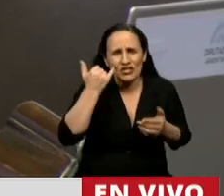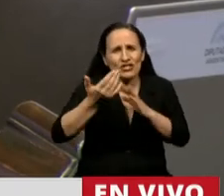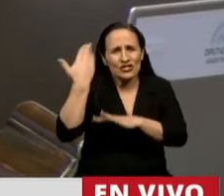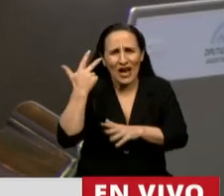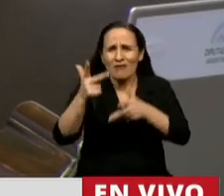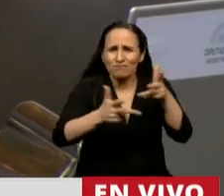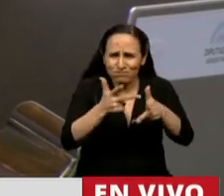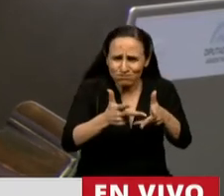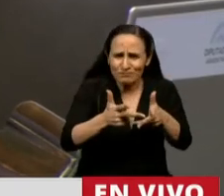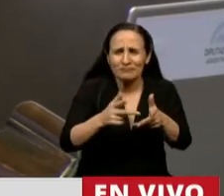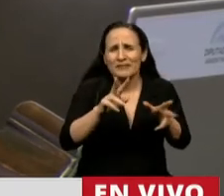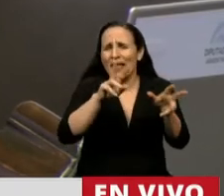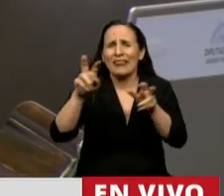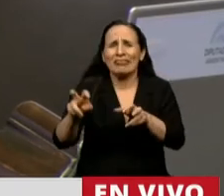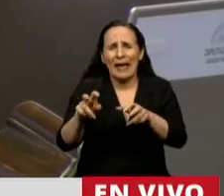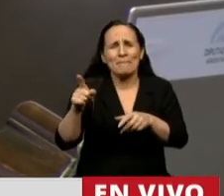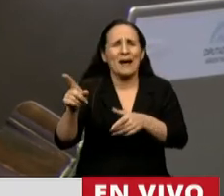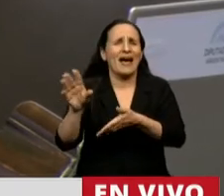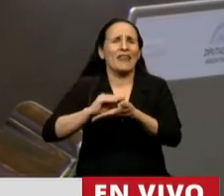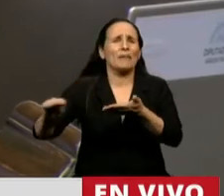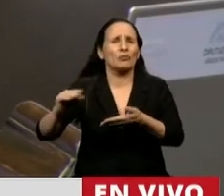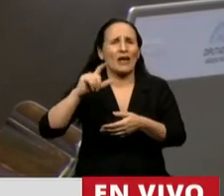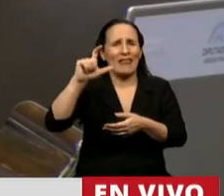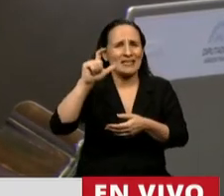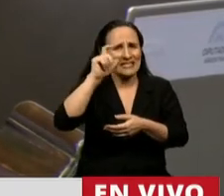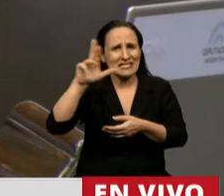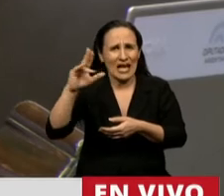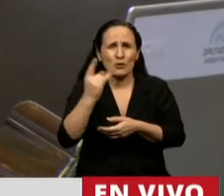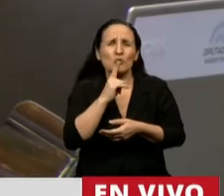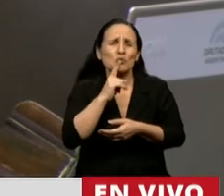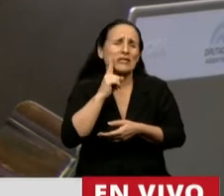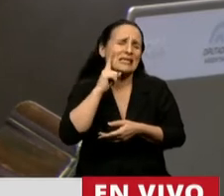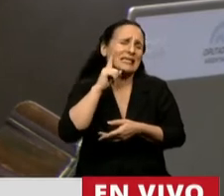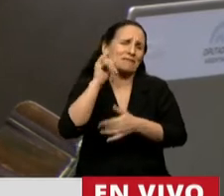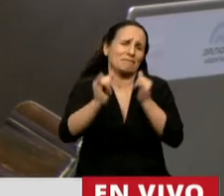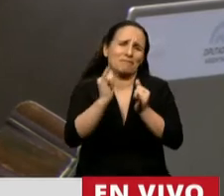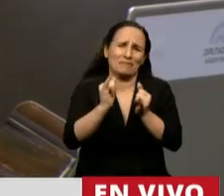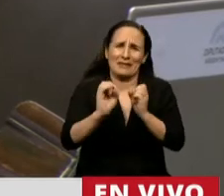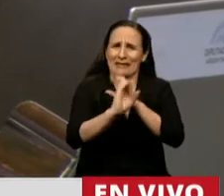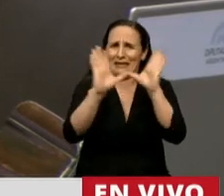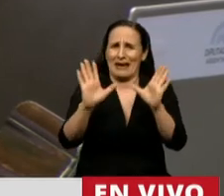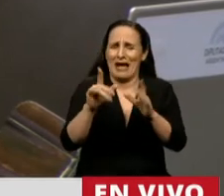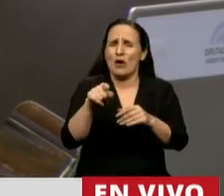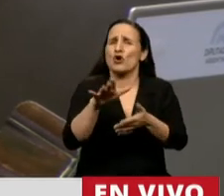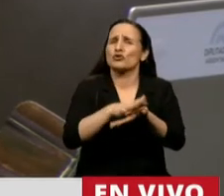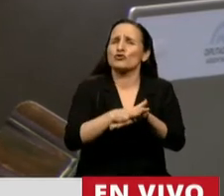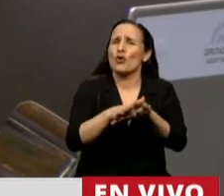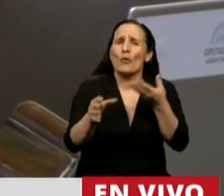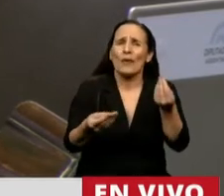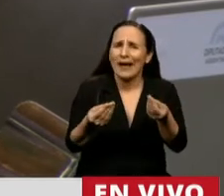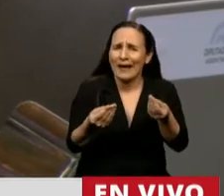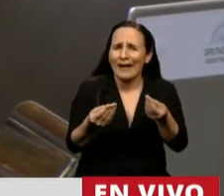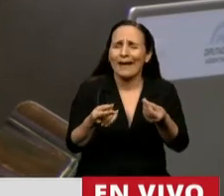con palabras muy elocuentes de la diputada Cerruti, cuando hablamos de las cuestiones donde decimos